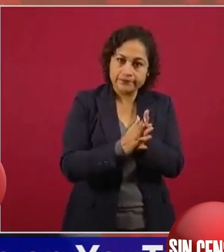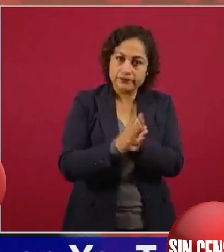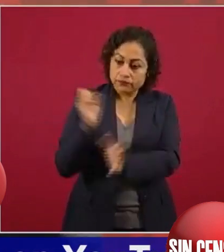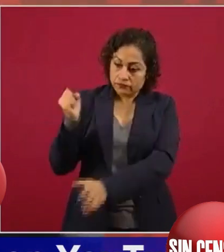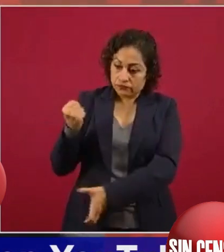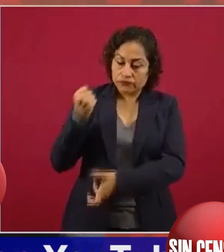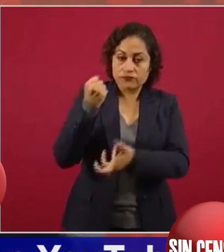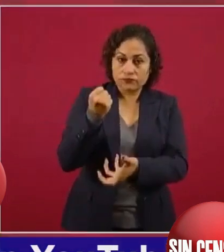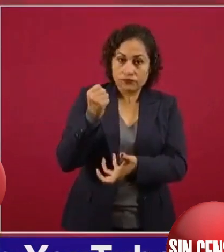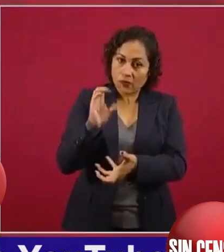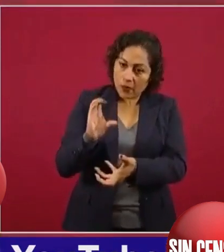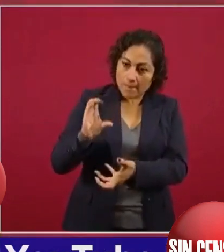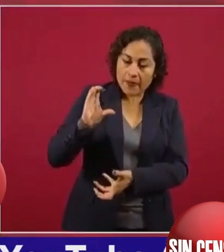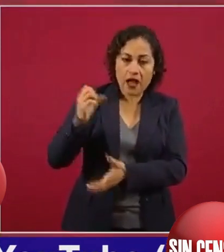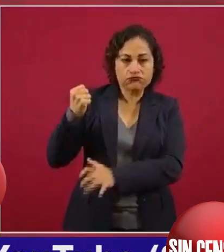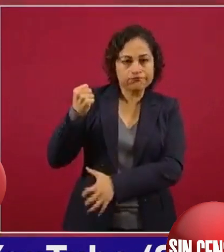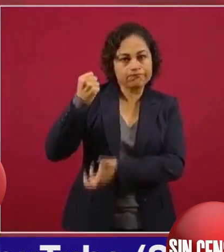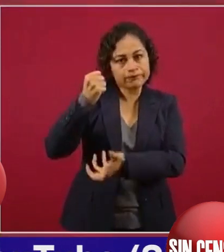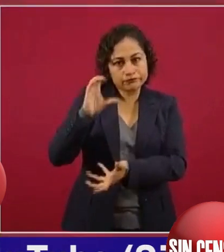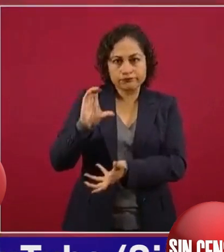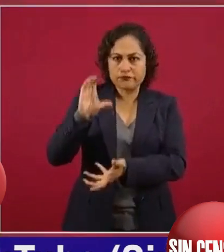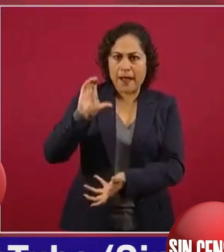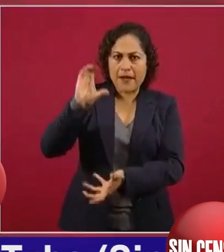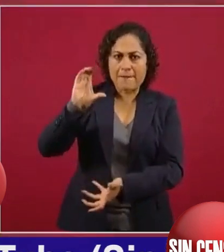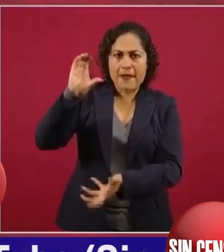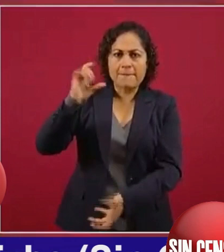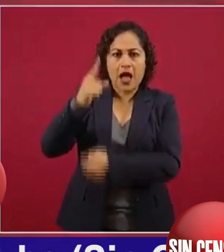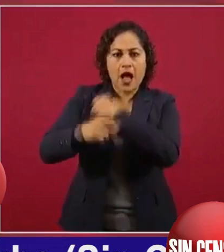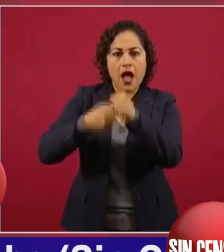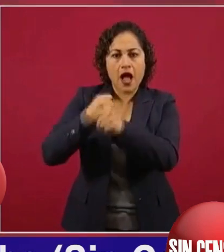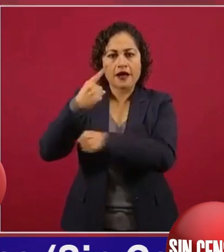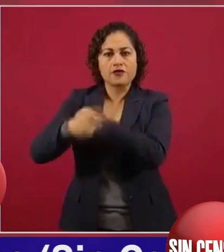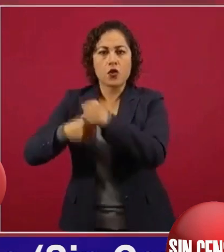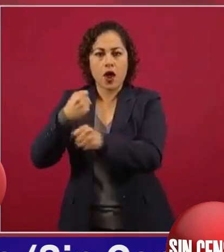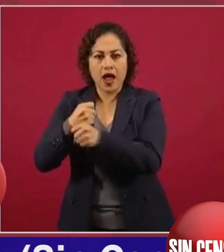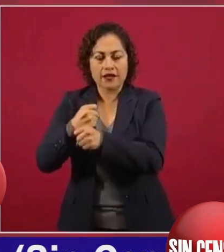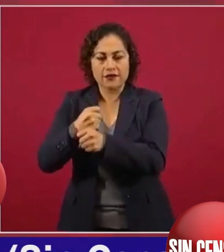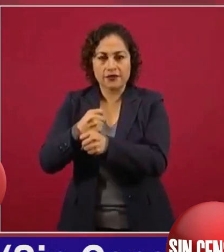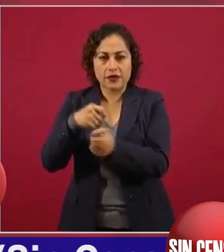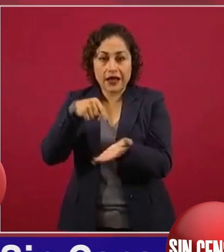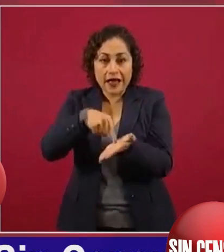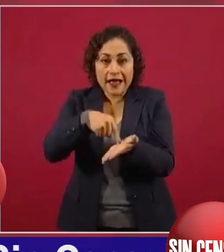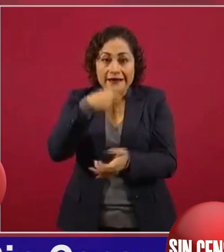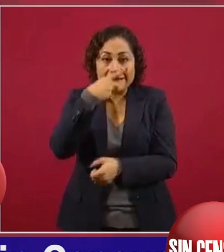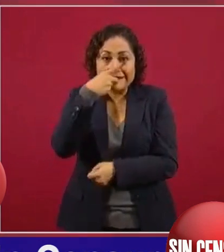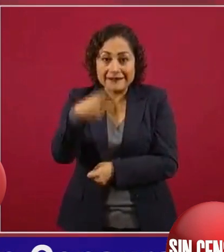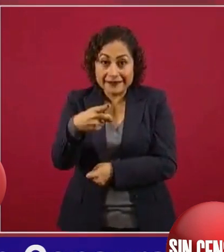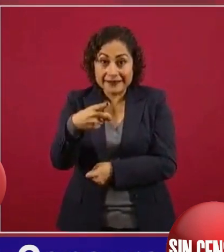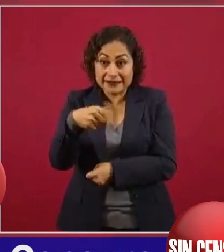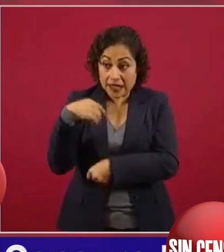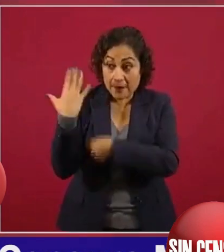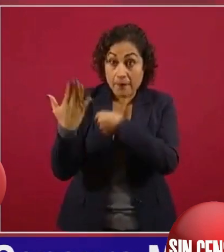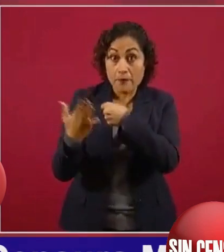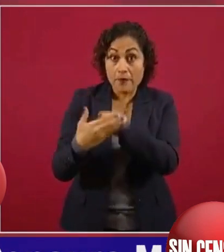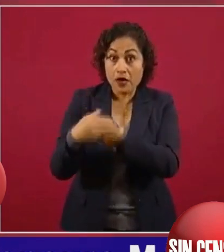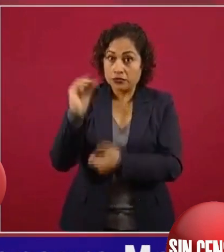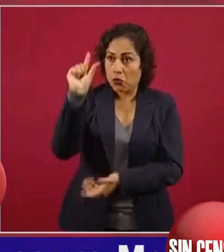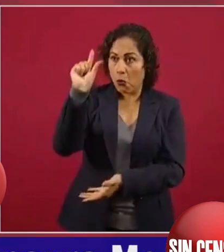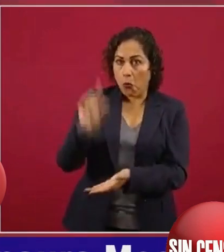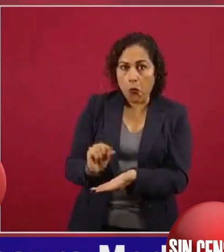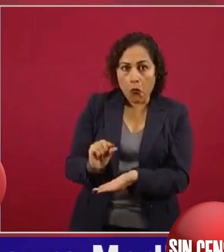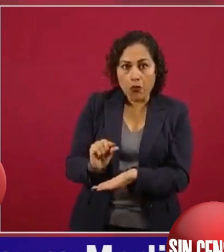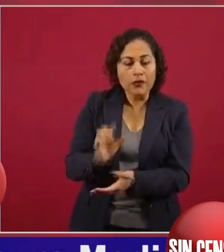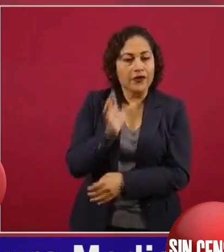inversión para esos programas, que no puede disminuir el presupuesto. Entonces, para cambiar